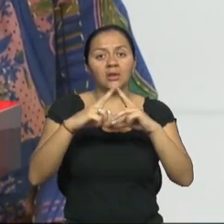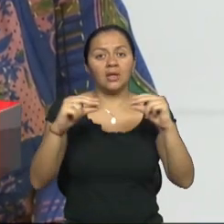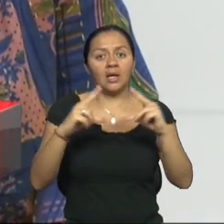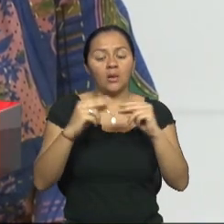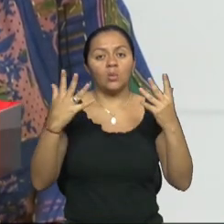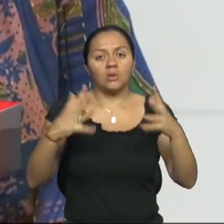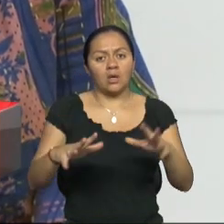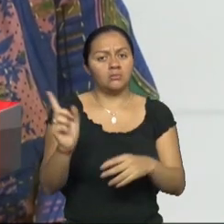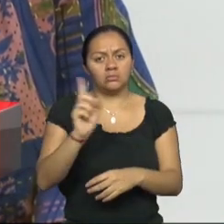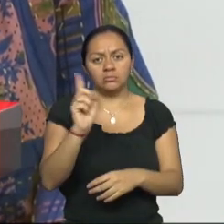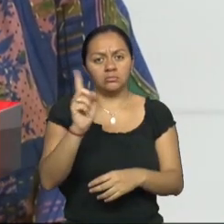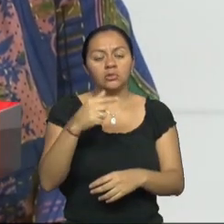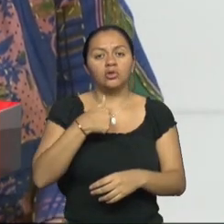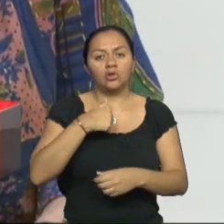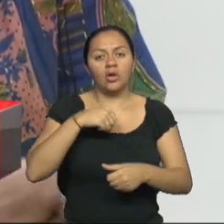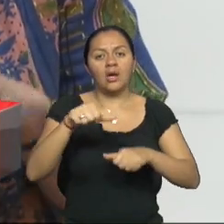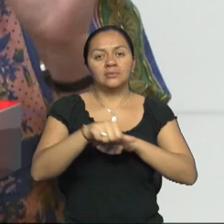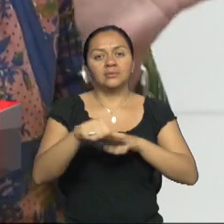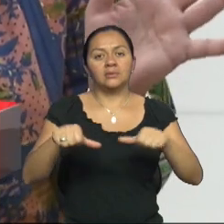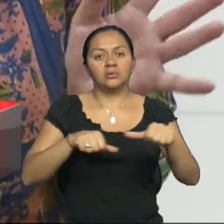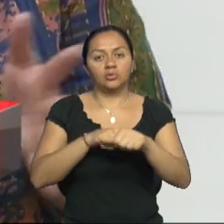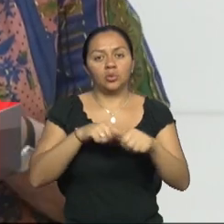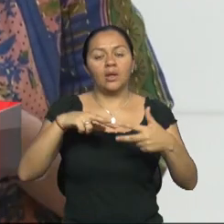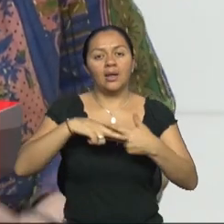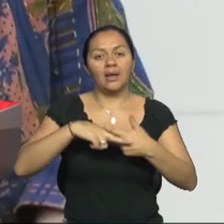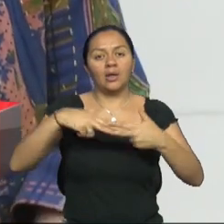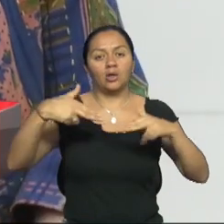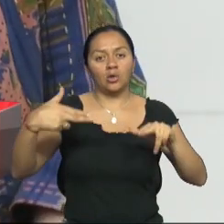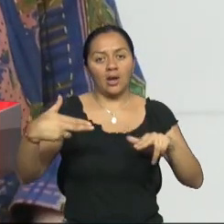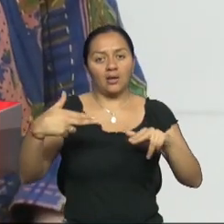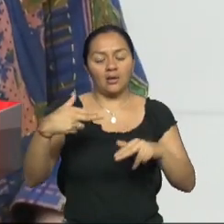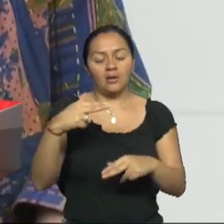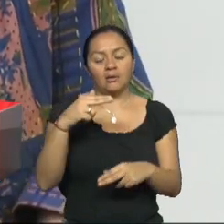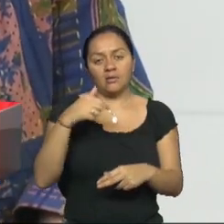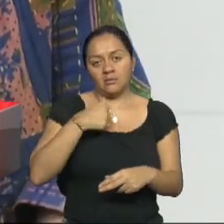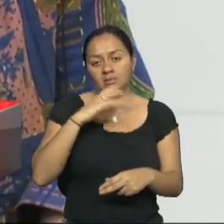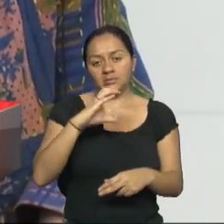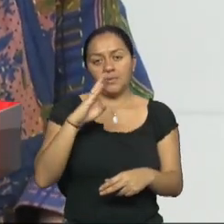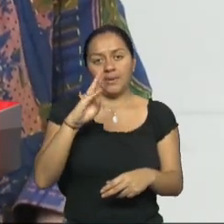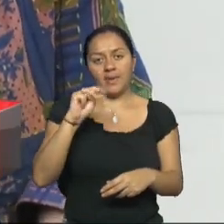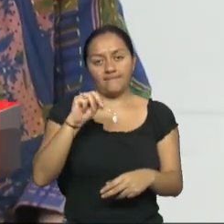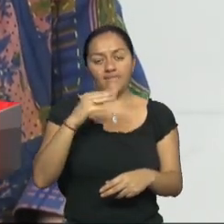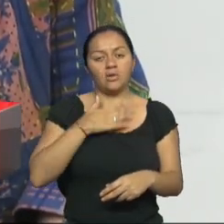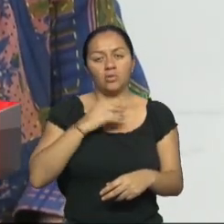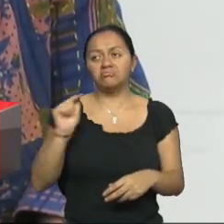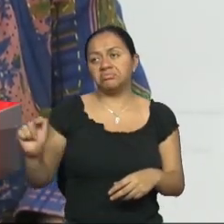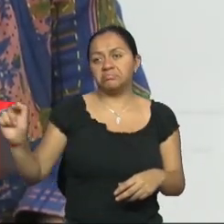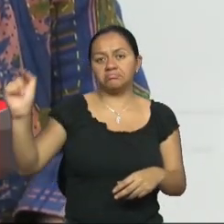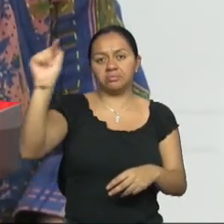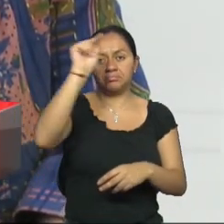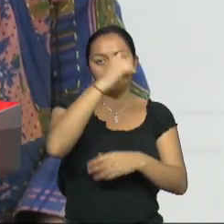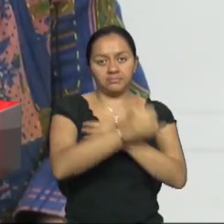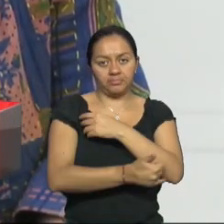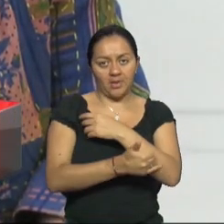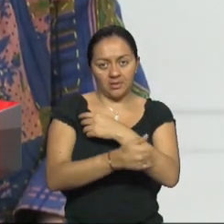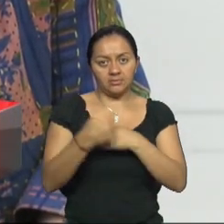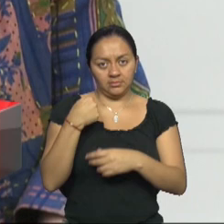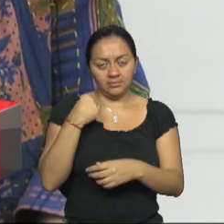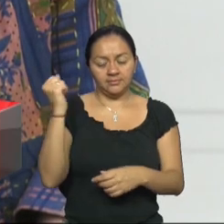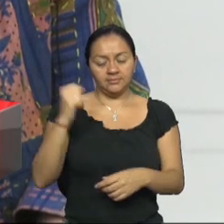como asesora regional para CBM, perfecto. Entonces yo trabajo aquí en todo lado, está perfecto. Bueno. Pero sí, en Nicaragua hemos